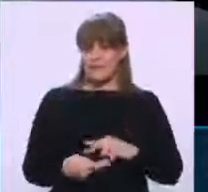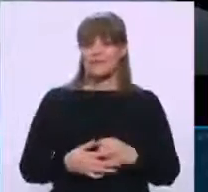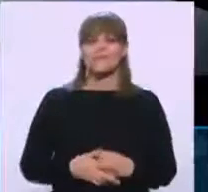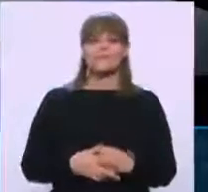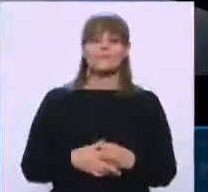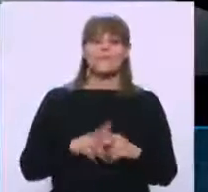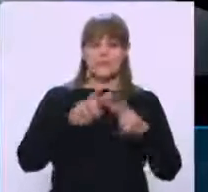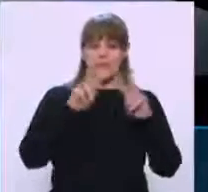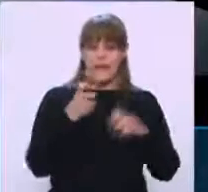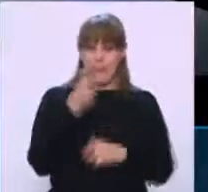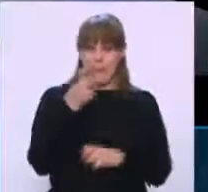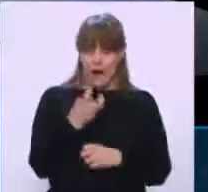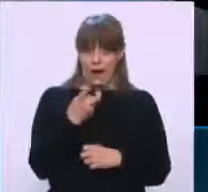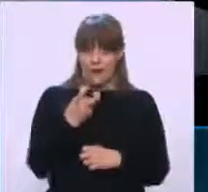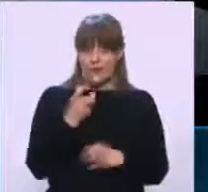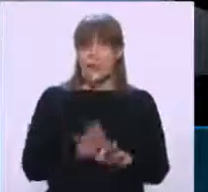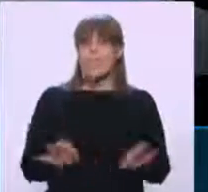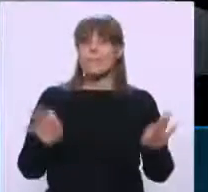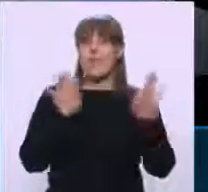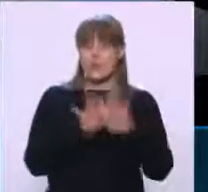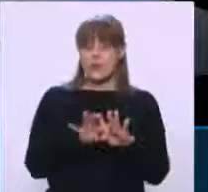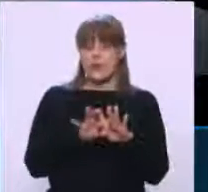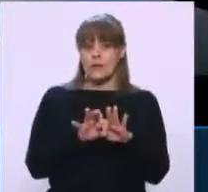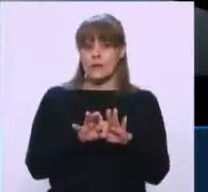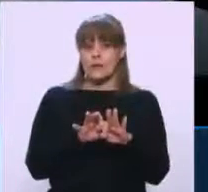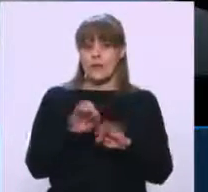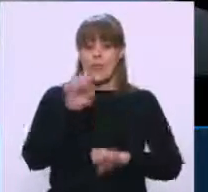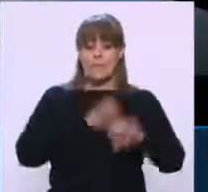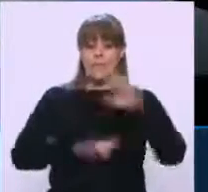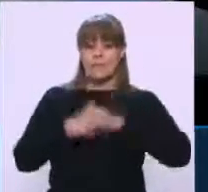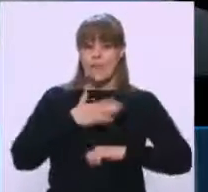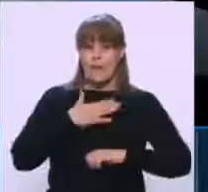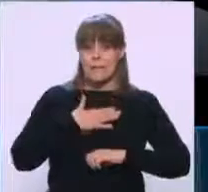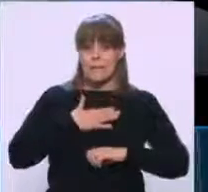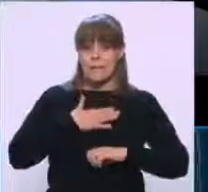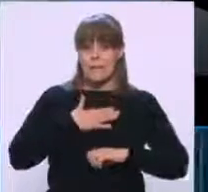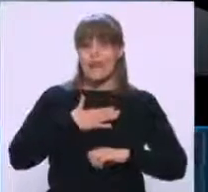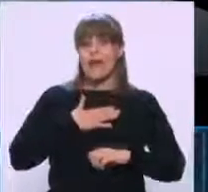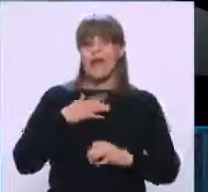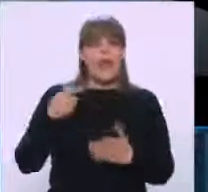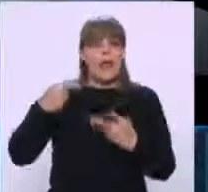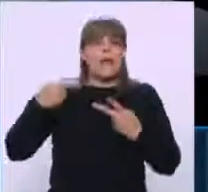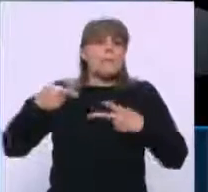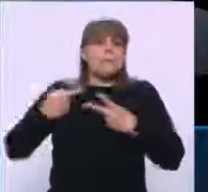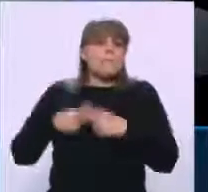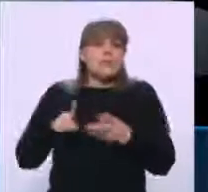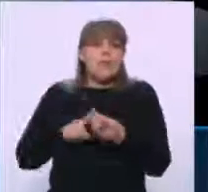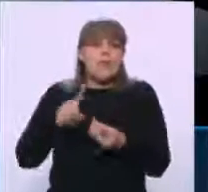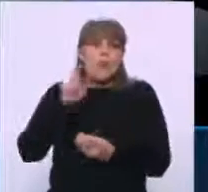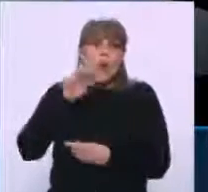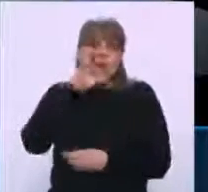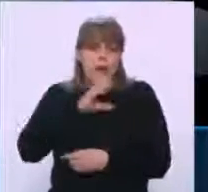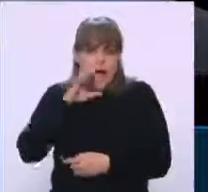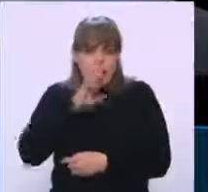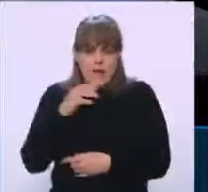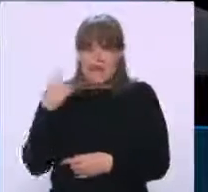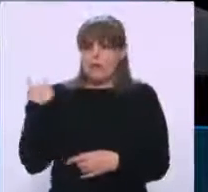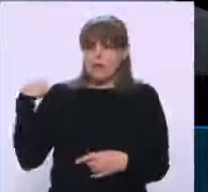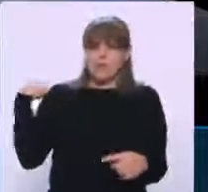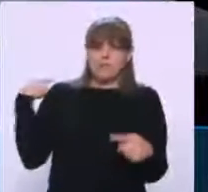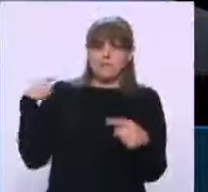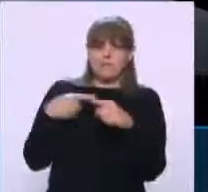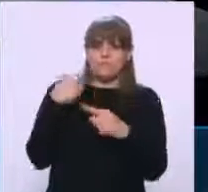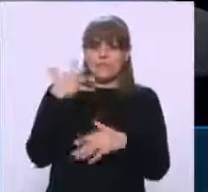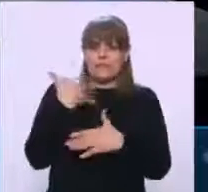tema tan importante, pero lo primero es dejar muy claro que mi empresa pues, es una empresa de origen hidrocálida, que tiene más de 15 años, que genera empleos